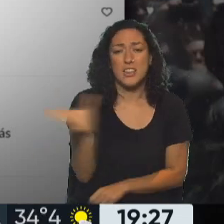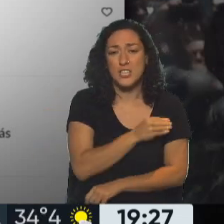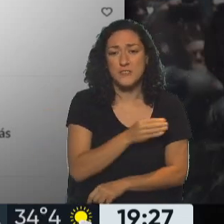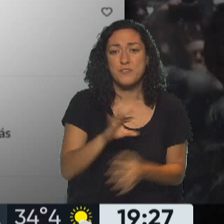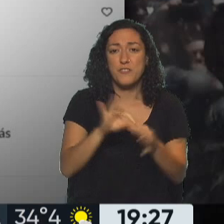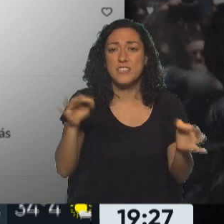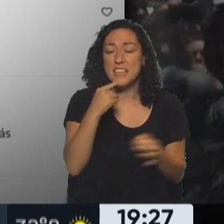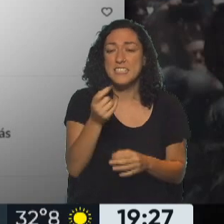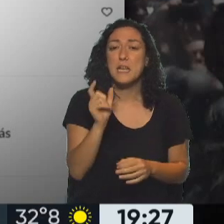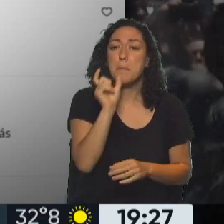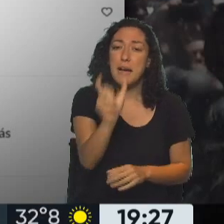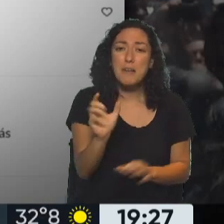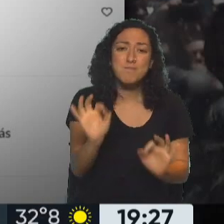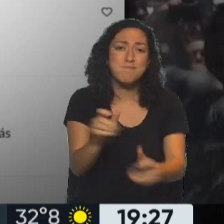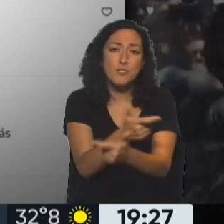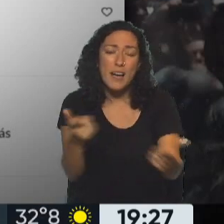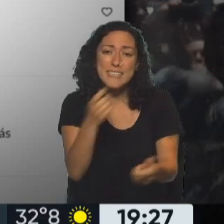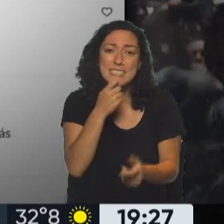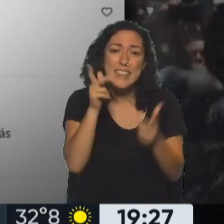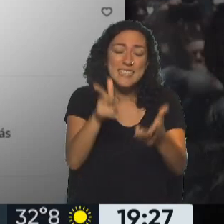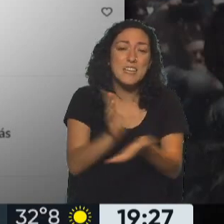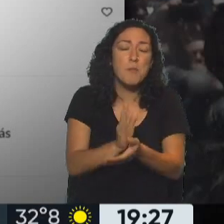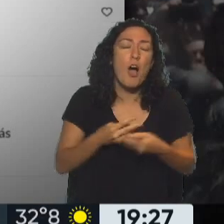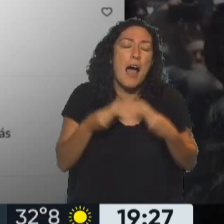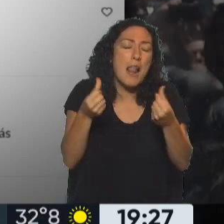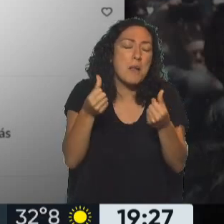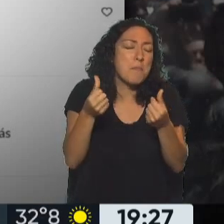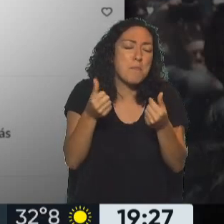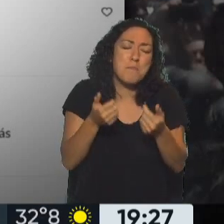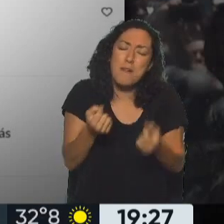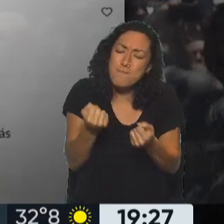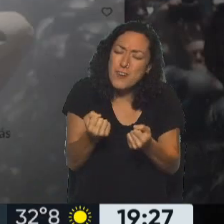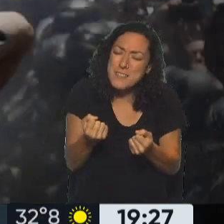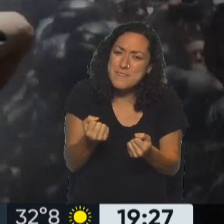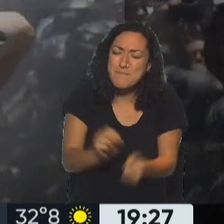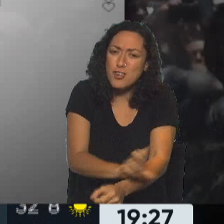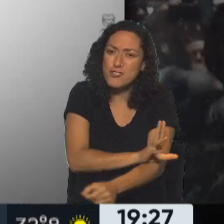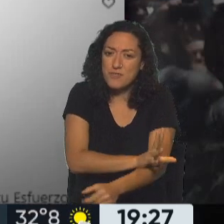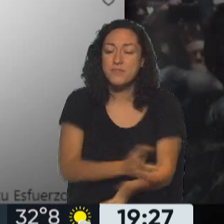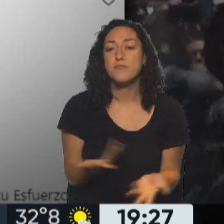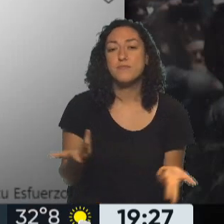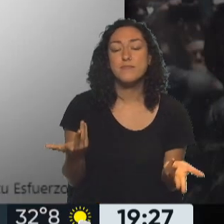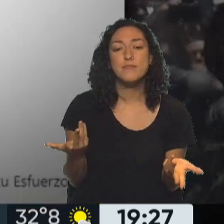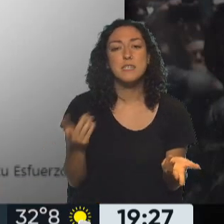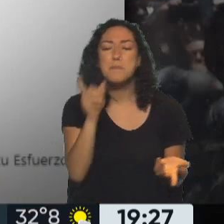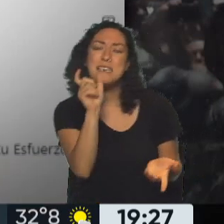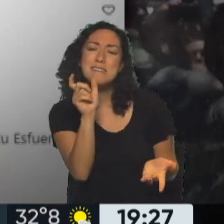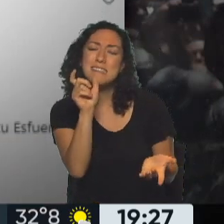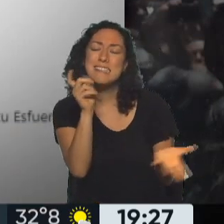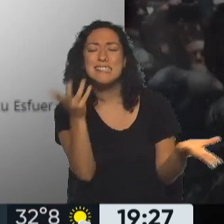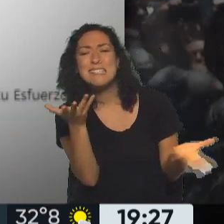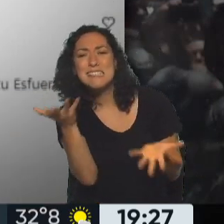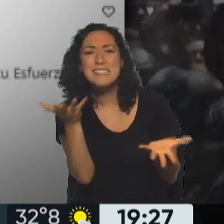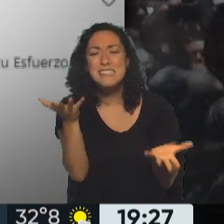dice, las palabras no alcanzan cuando lo que hay que decir desborda el alma. Total, yo le decía recién a Diego, me dice... Ponele palabra. Y ya la palabra,